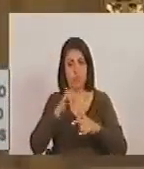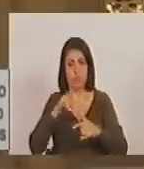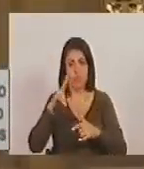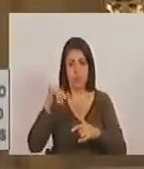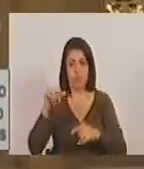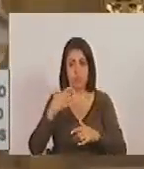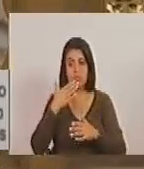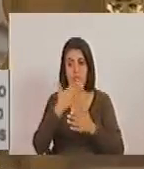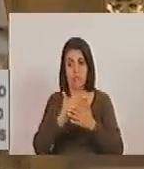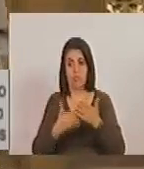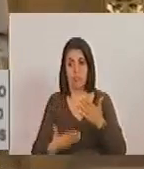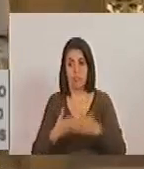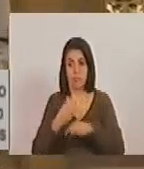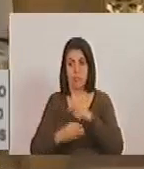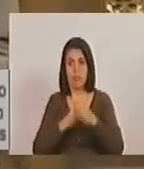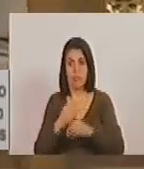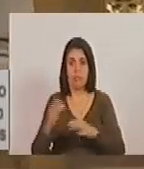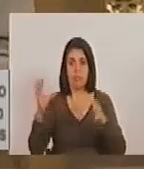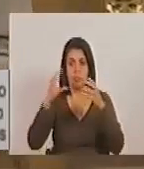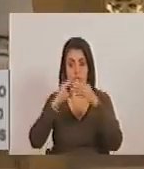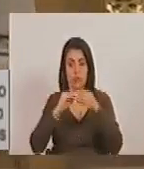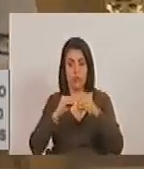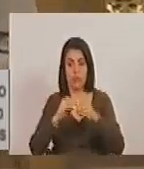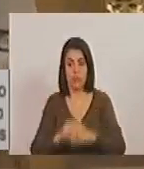un planteamiento que está socialmente